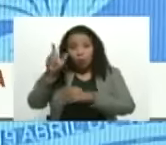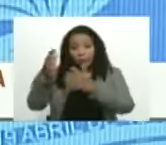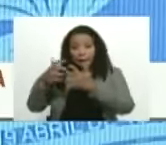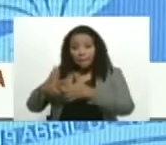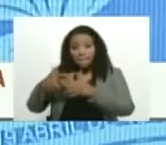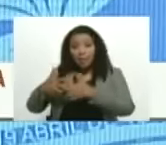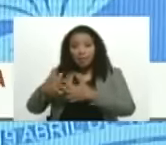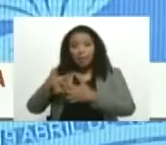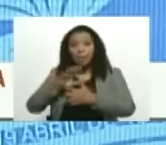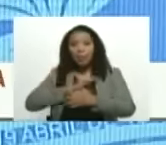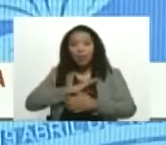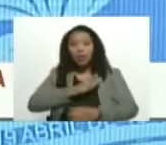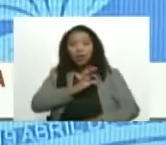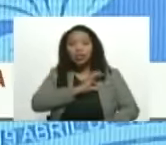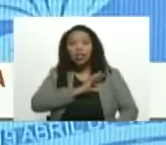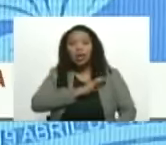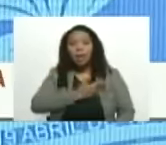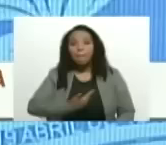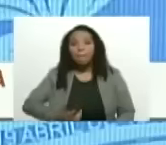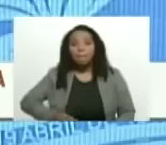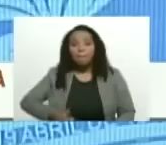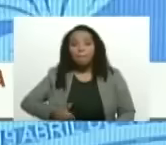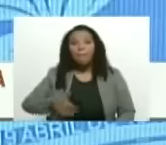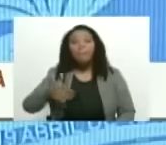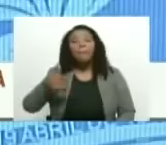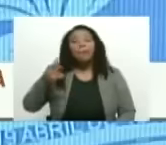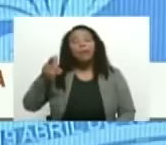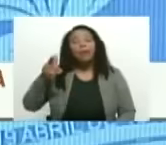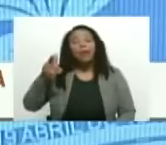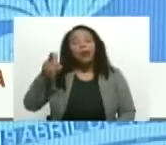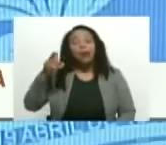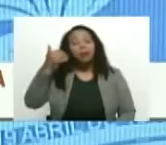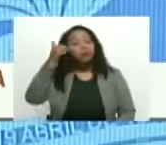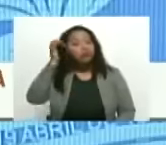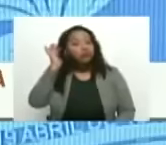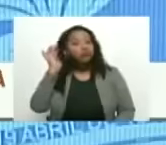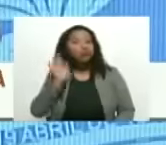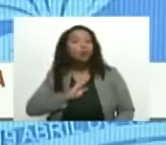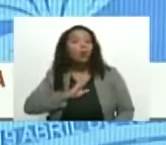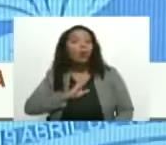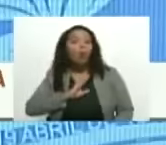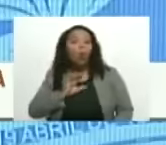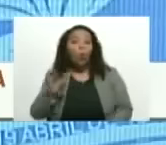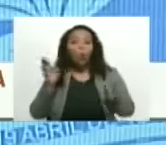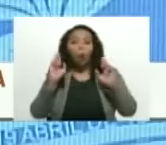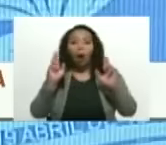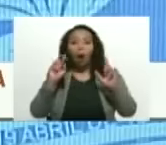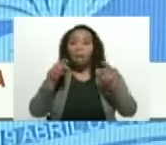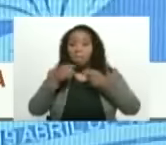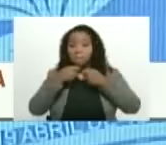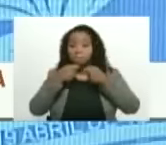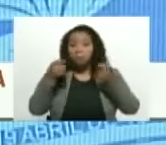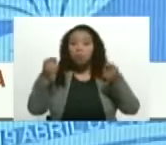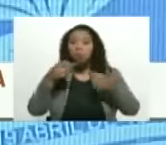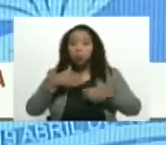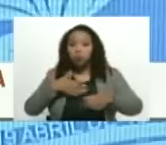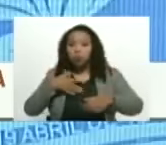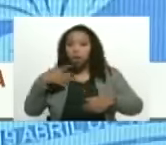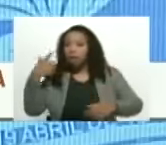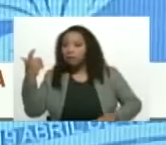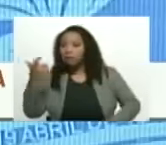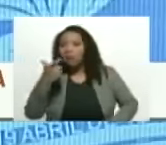le pertenece a la señora María Corina Machado, que se llama Súmate, ojalá los periodistas acuciosos puedan buscar. Yo